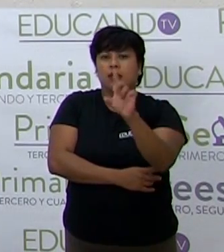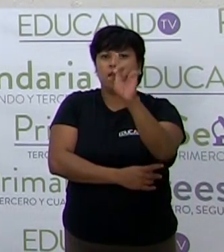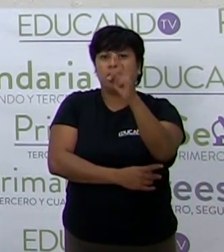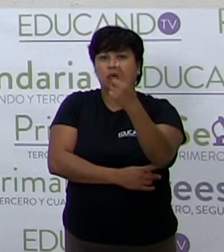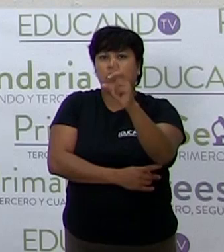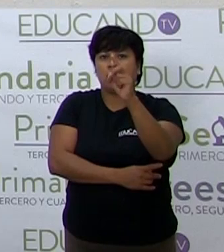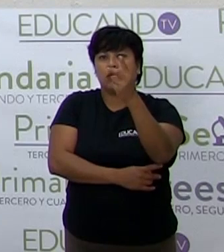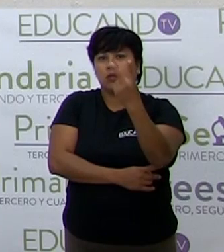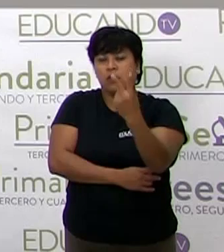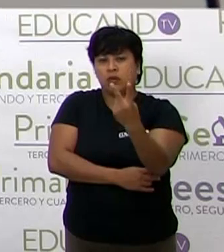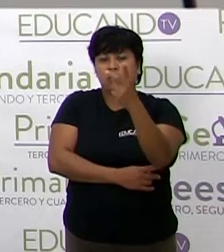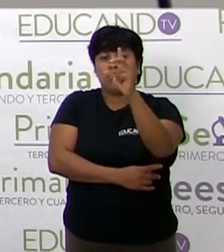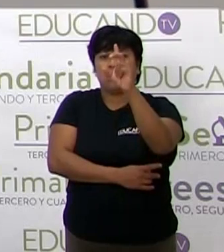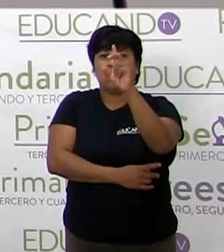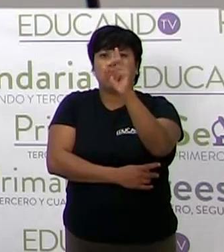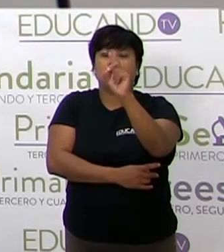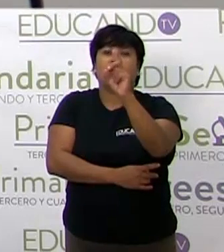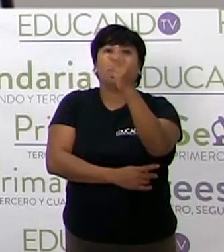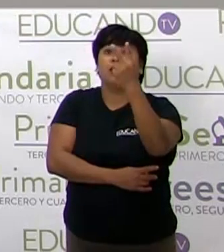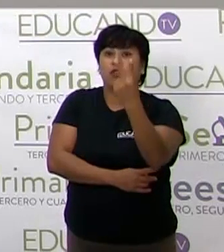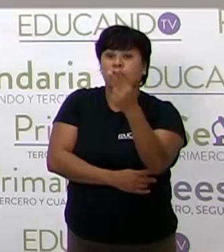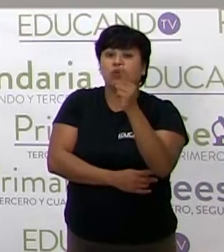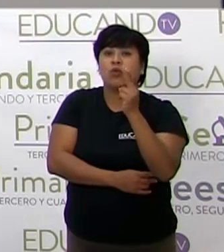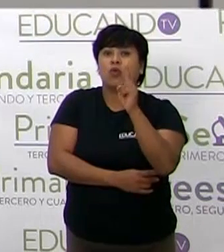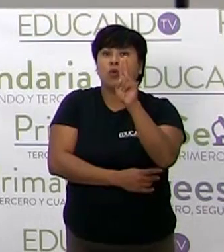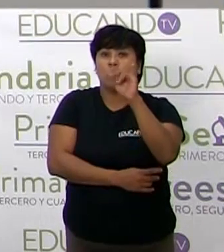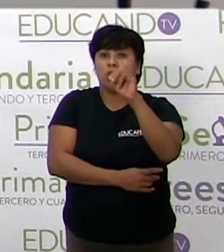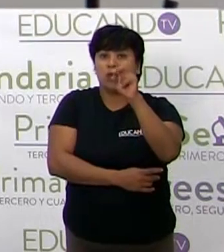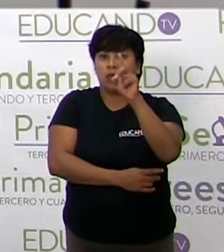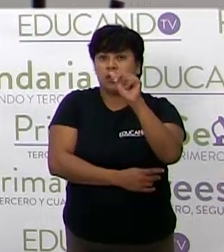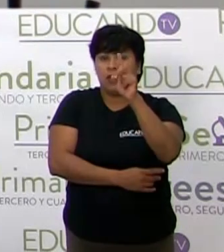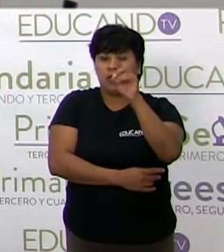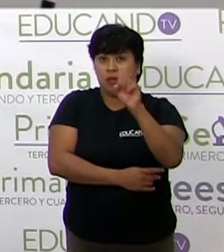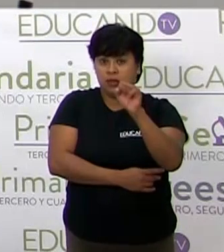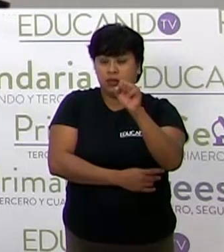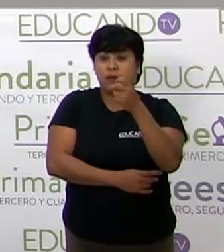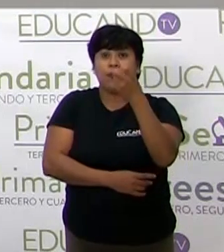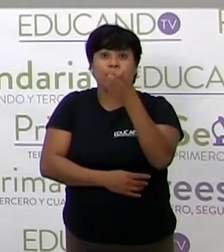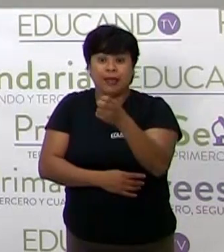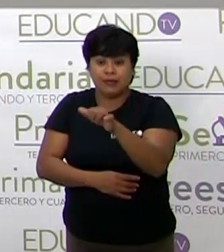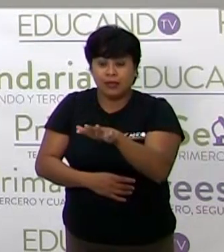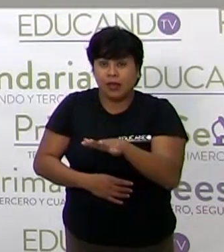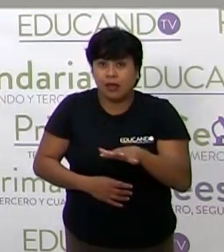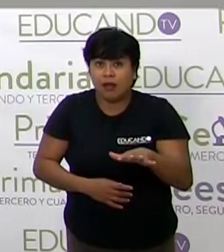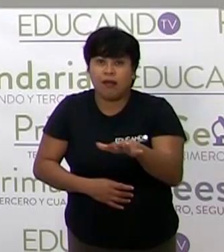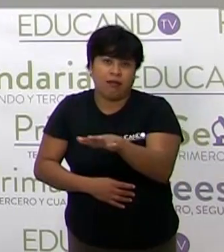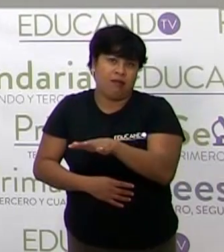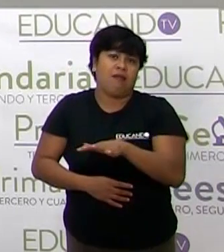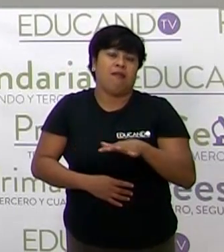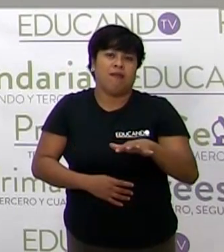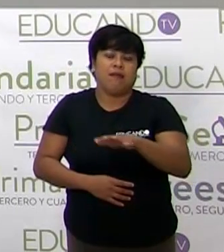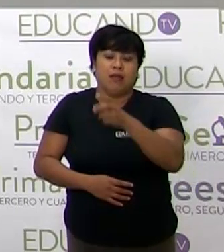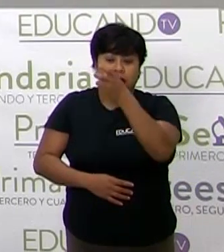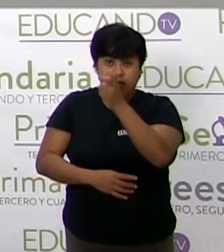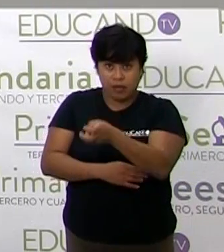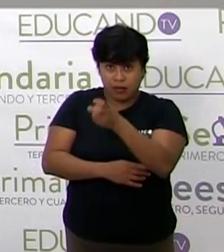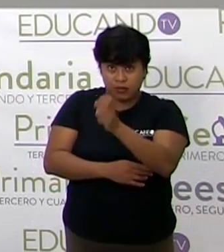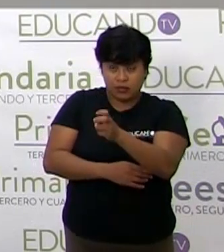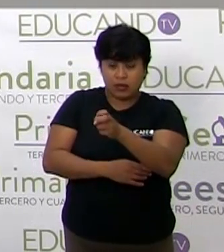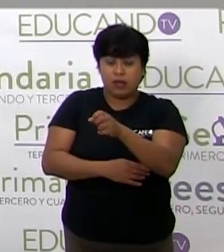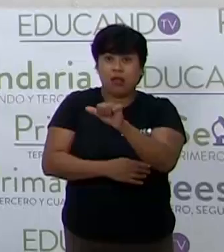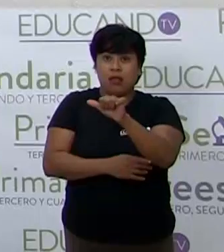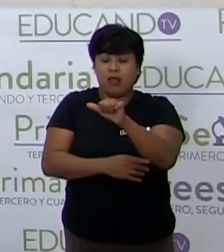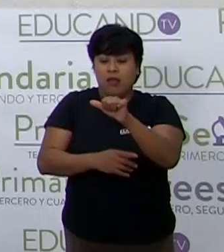30, 31, 32 unidades. Significa que esta área de esta